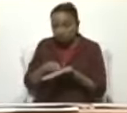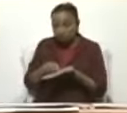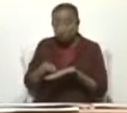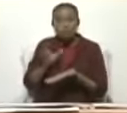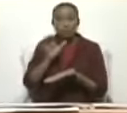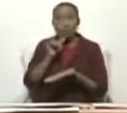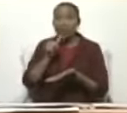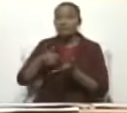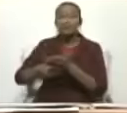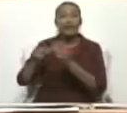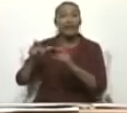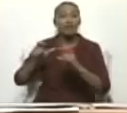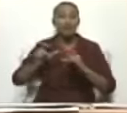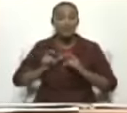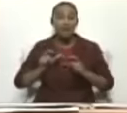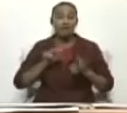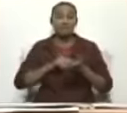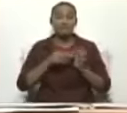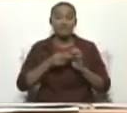no podía votar.